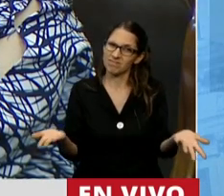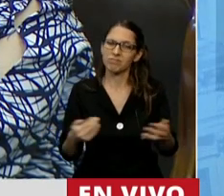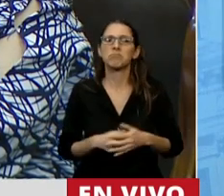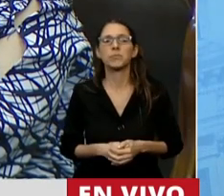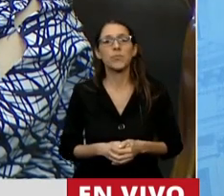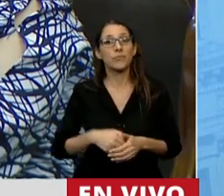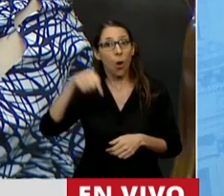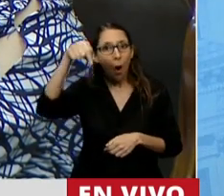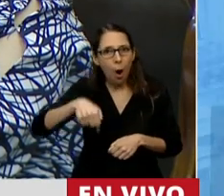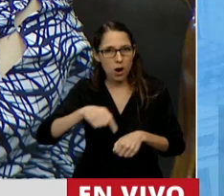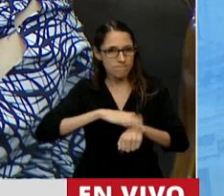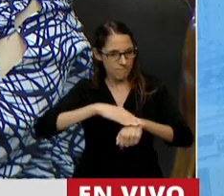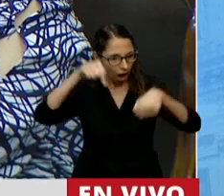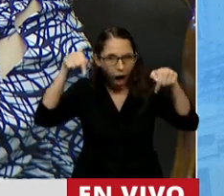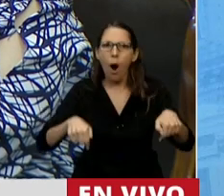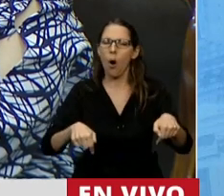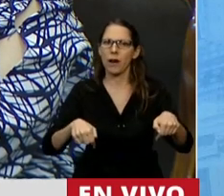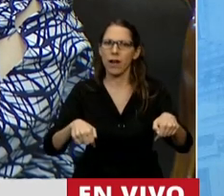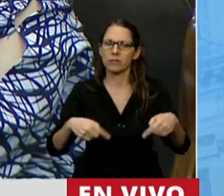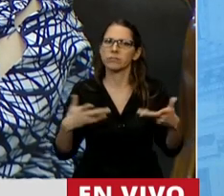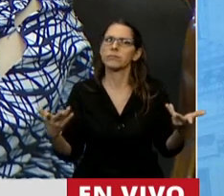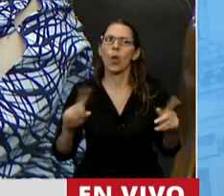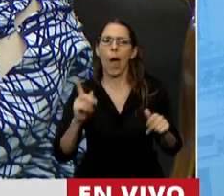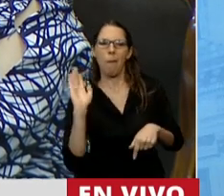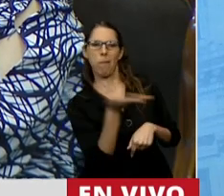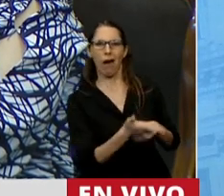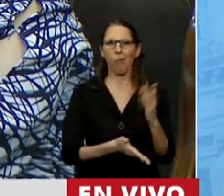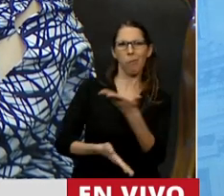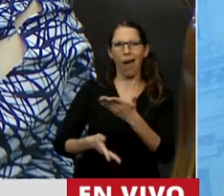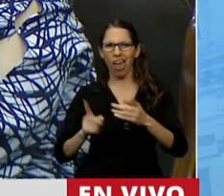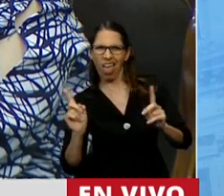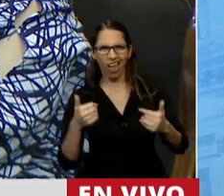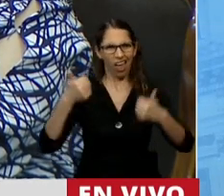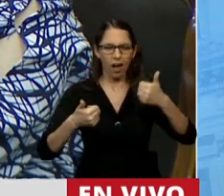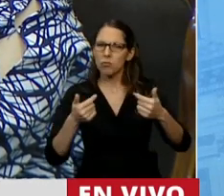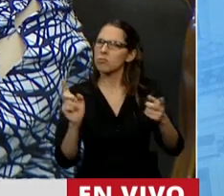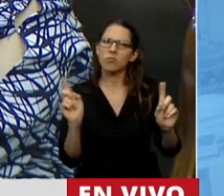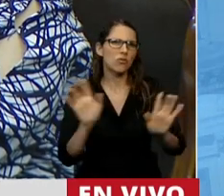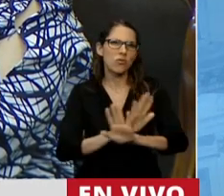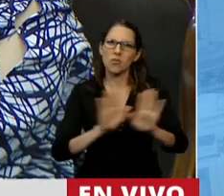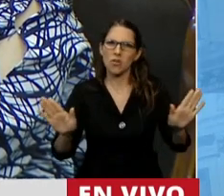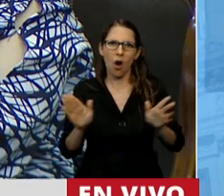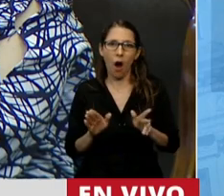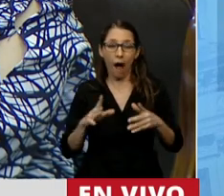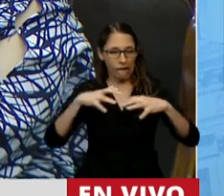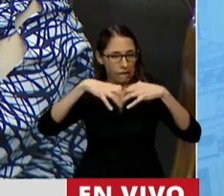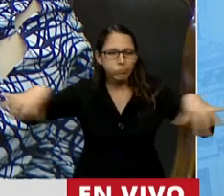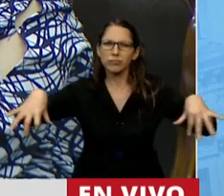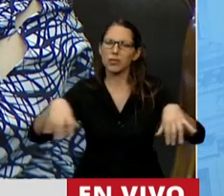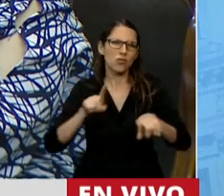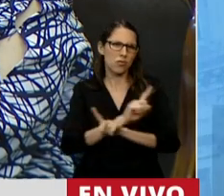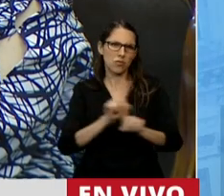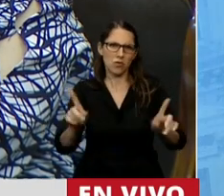Hoy, acá y ahora, señor presidente, no puede haber vencidos ni vencedores. Nunca es una buena época para dividirnos. Y